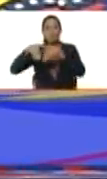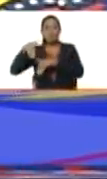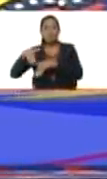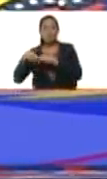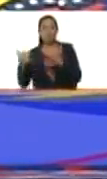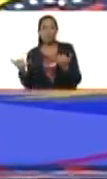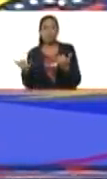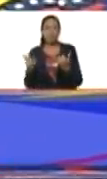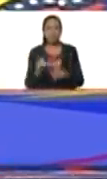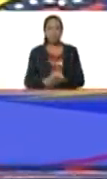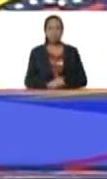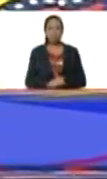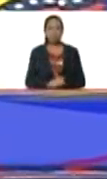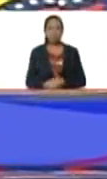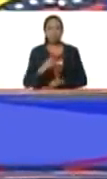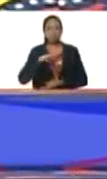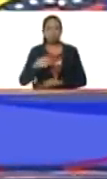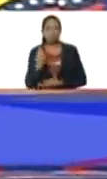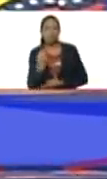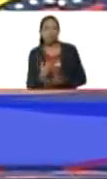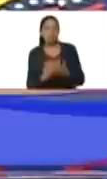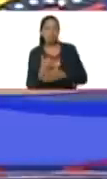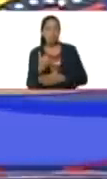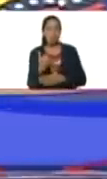todavía no hemos calentado motores.